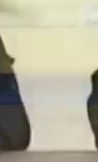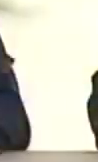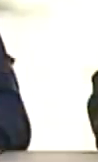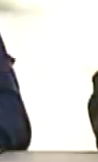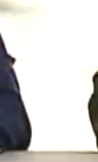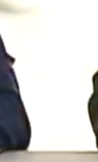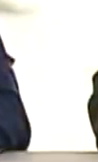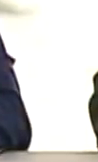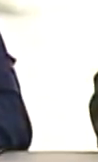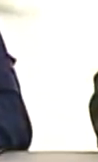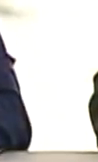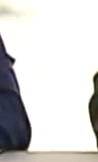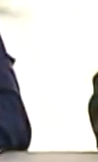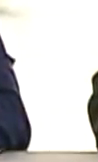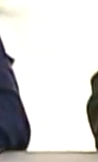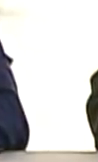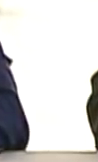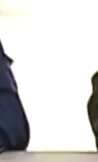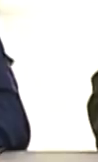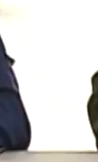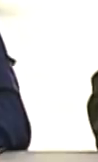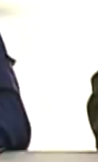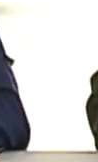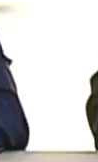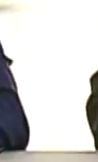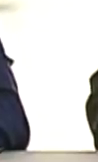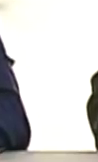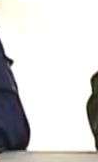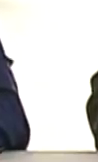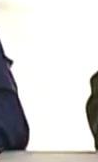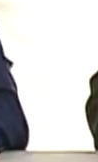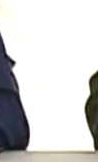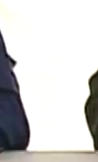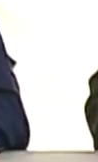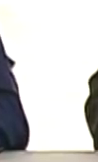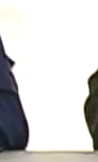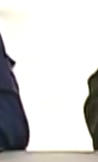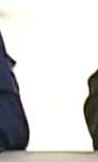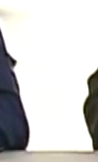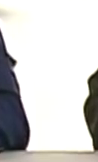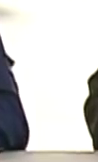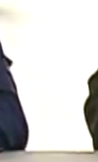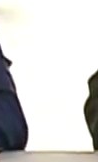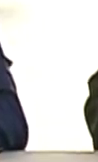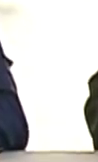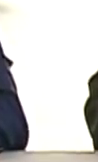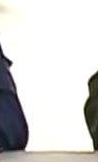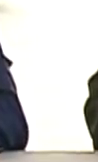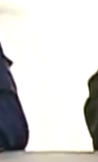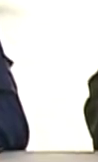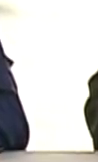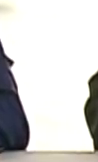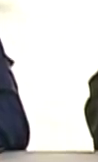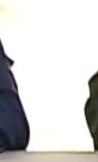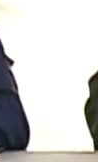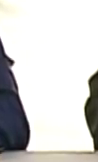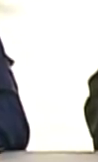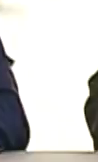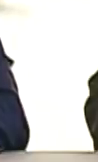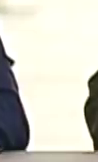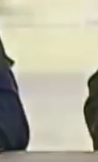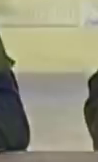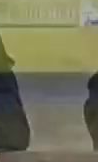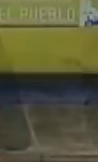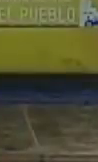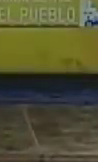Yo venía hablando con eso. De eso con Dante, con la vicepresidenta, con Tarek, con el gobernador,